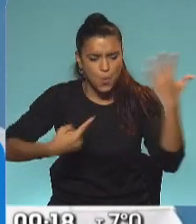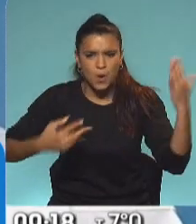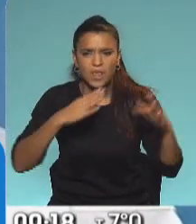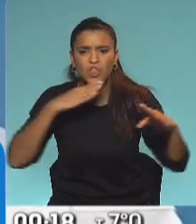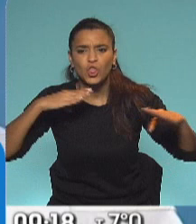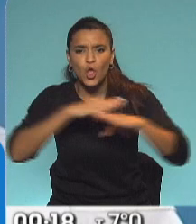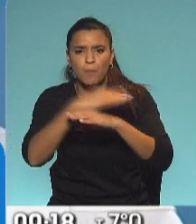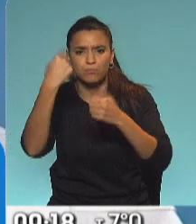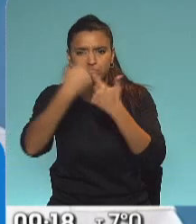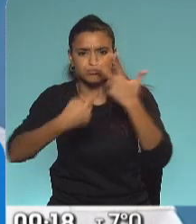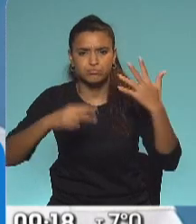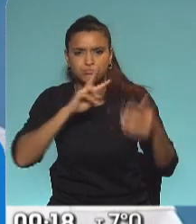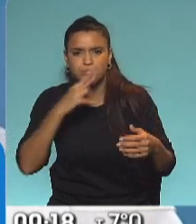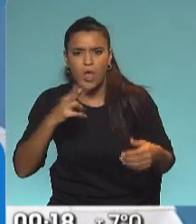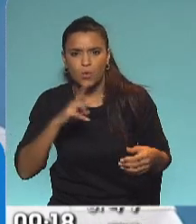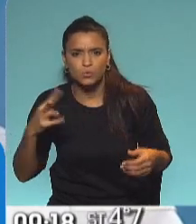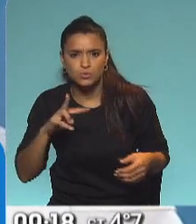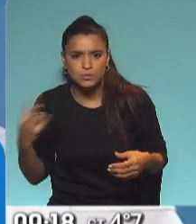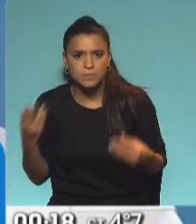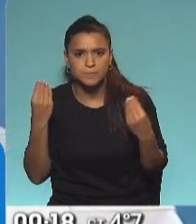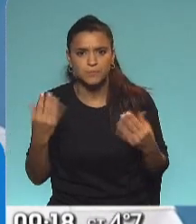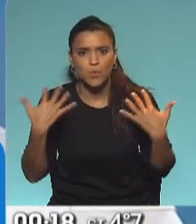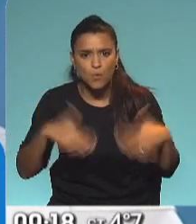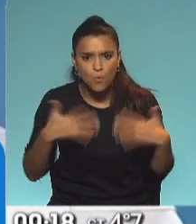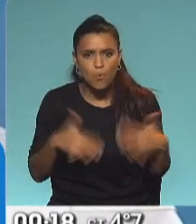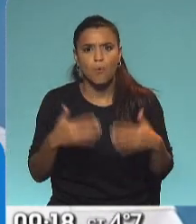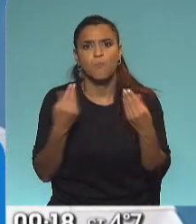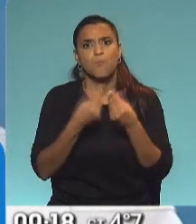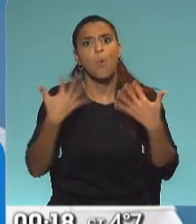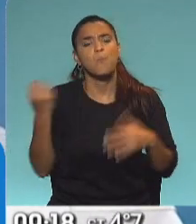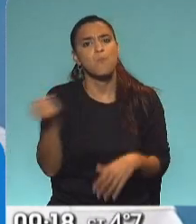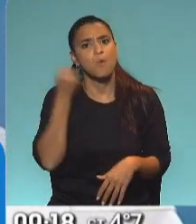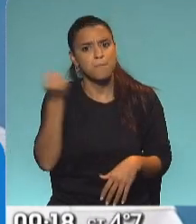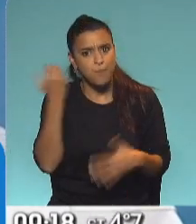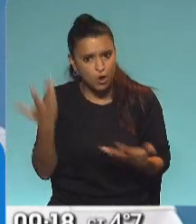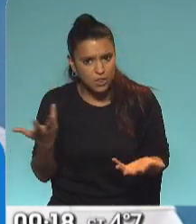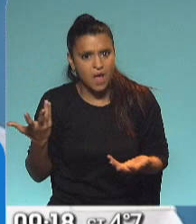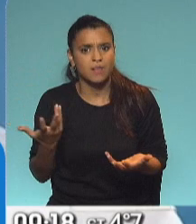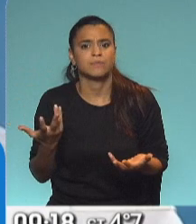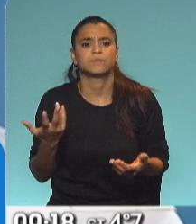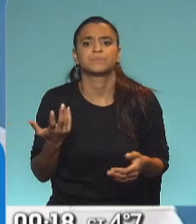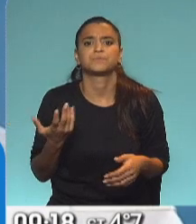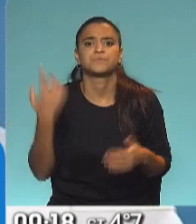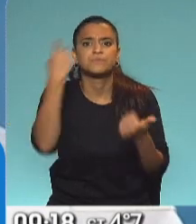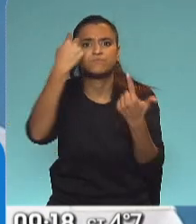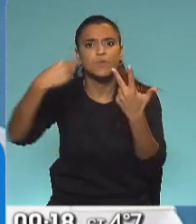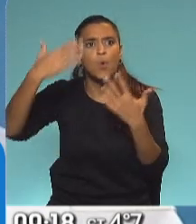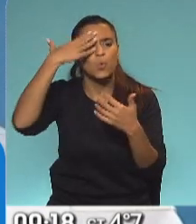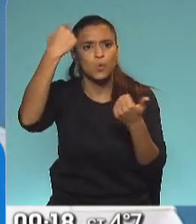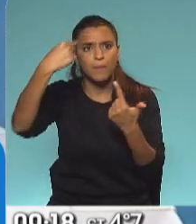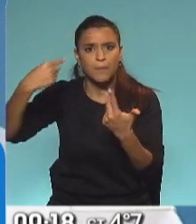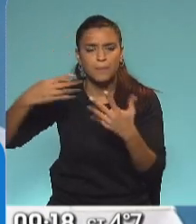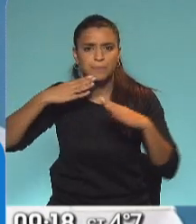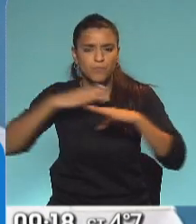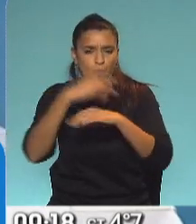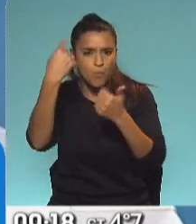que un manual es traducido, dice, qué llegada, qué utilidad, atraviesa las distintas culturas. Y